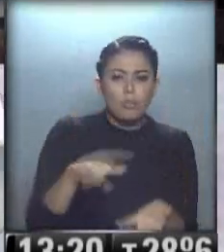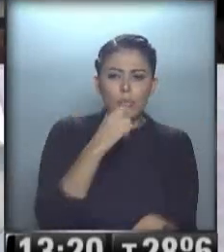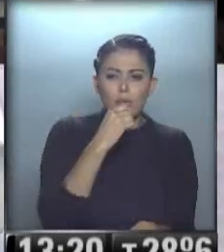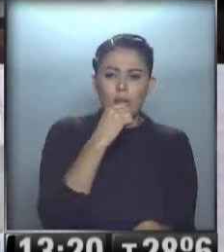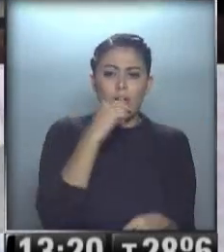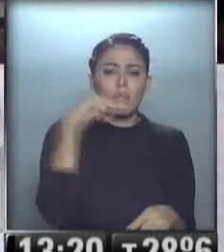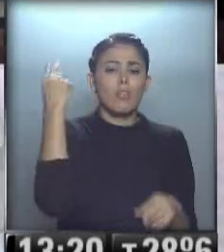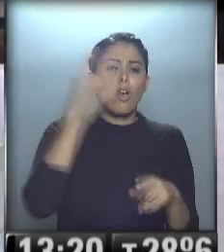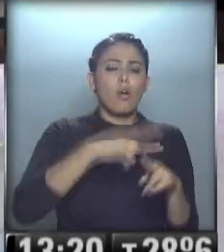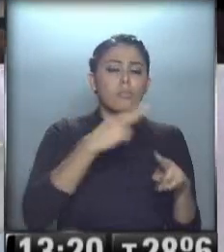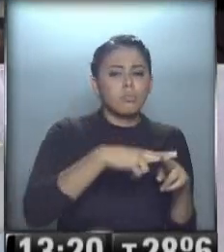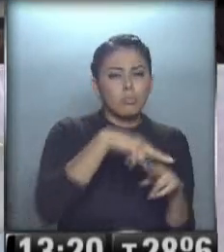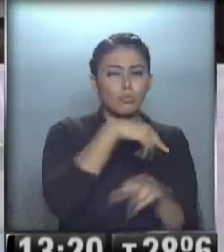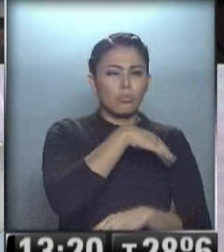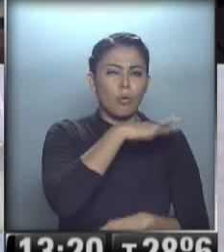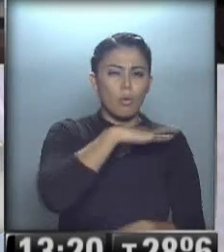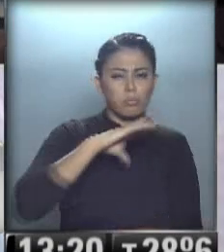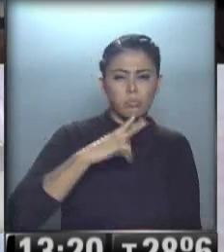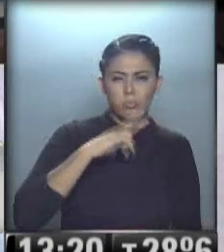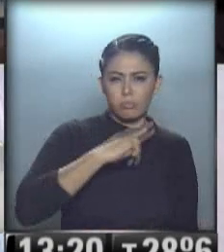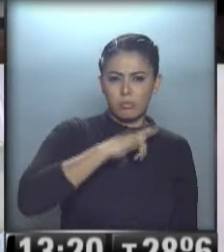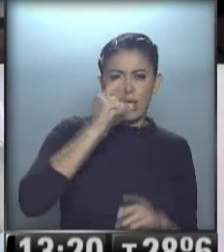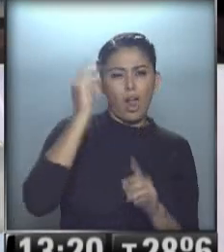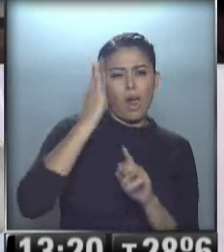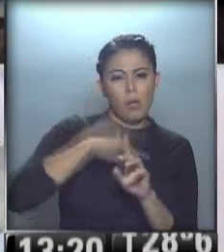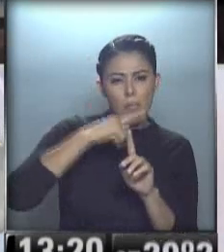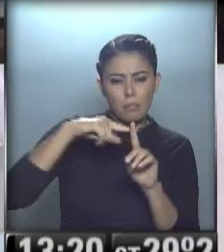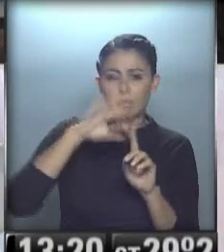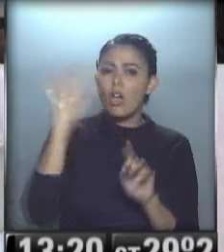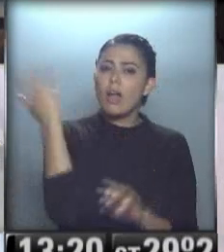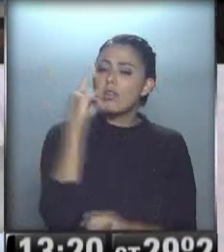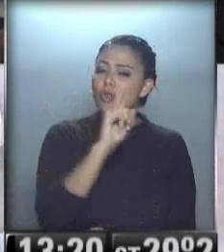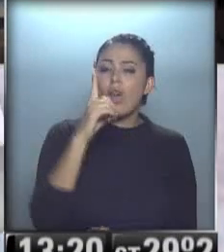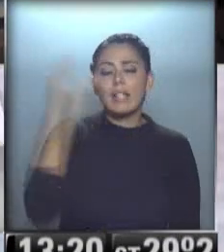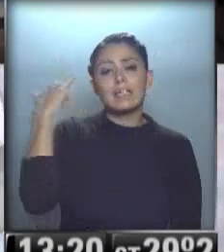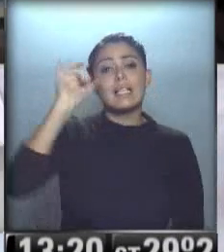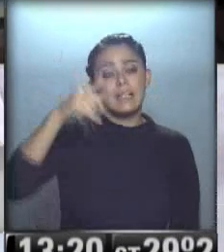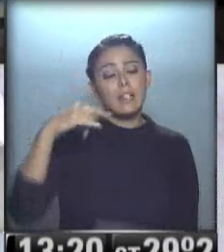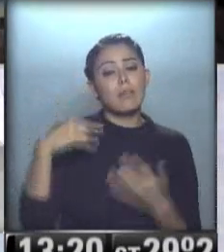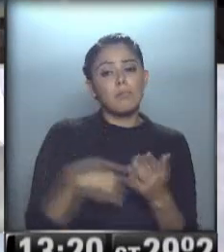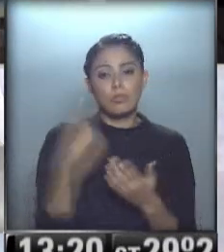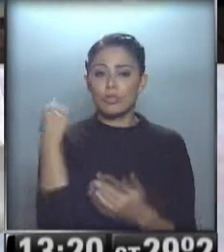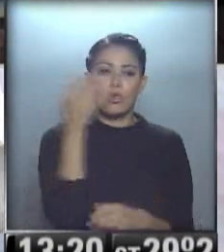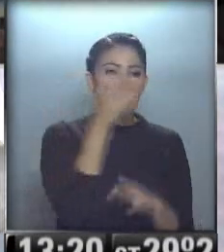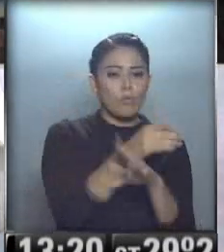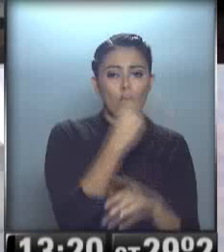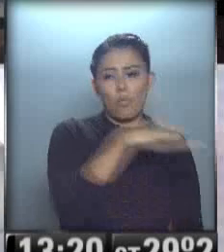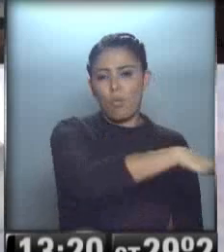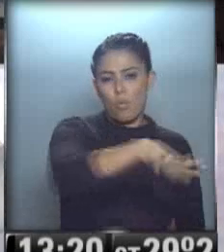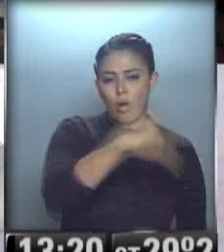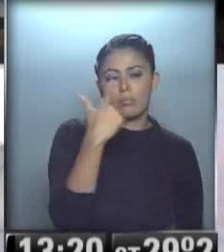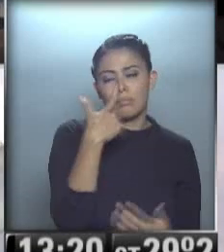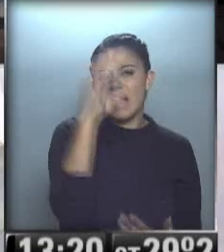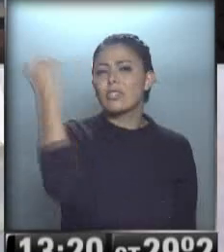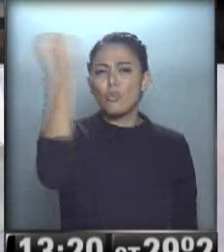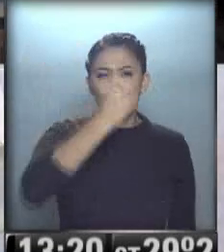partes de las clase media las clase medias altas ayer a la noche algo que venía sucediendo en los últimos días nosotros estuvimos en uno de los barrios populares